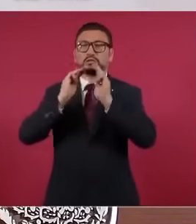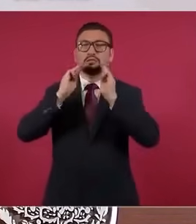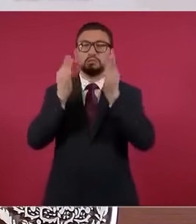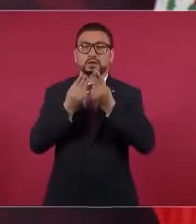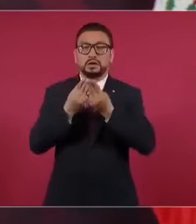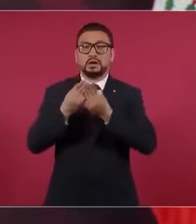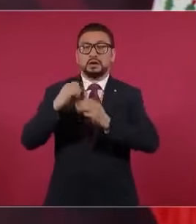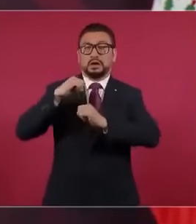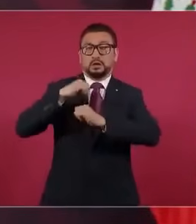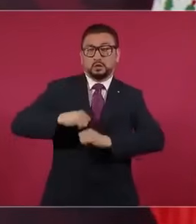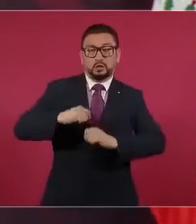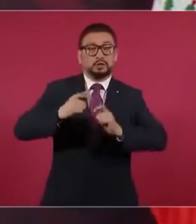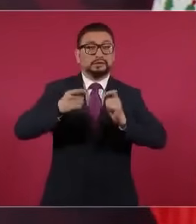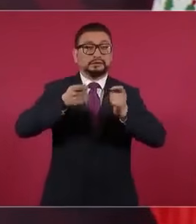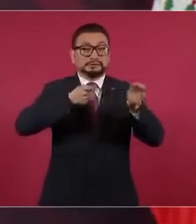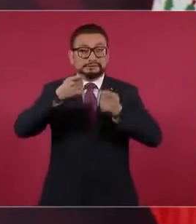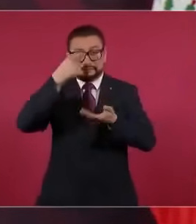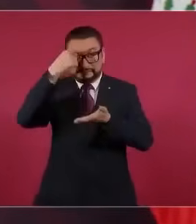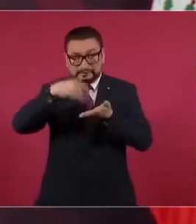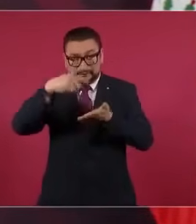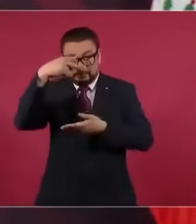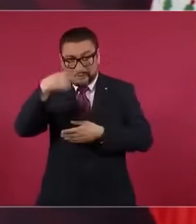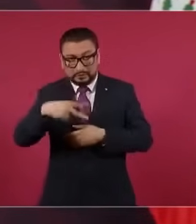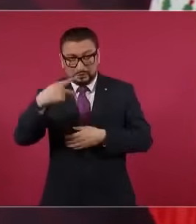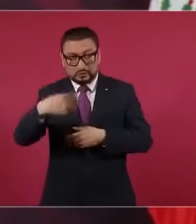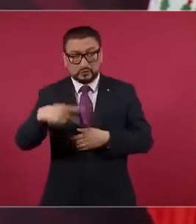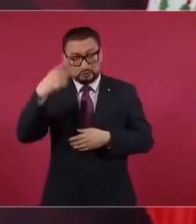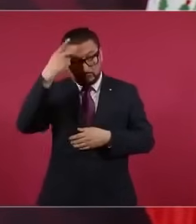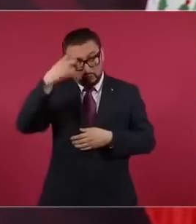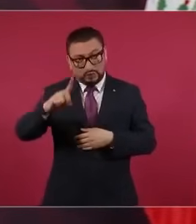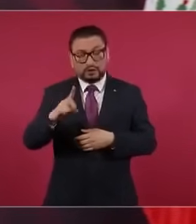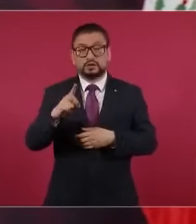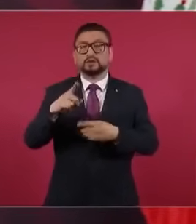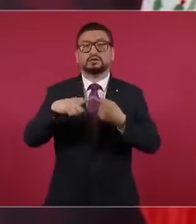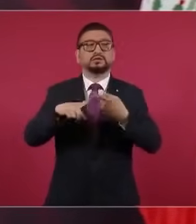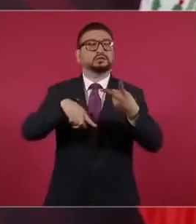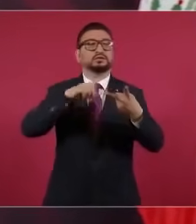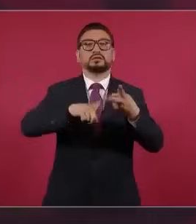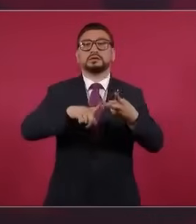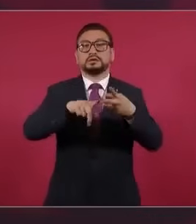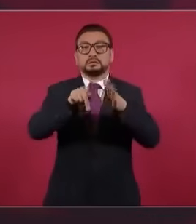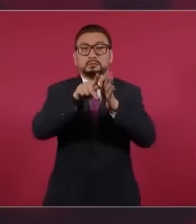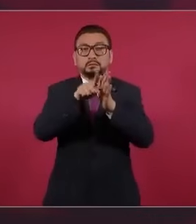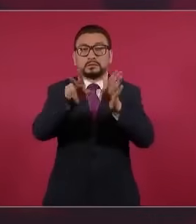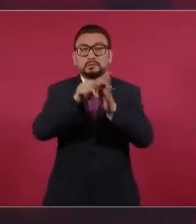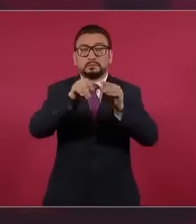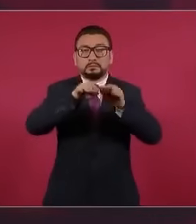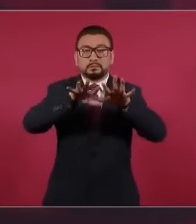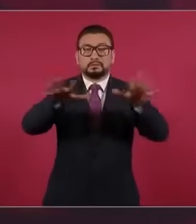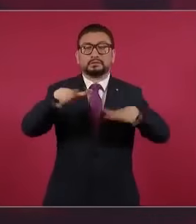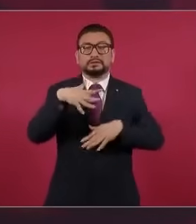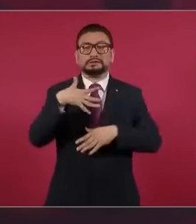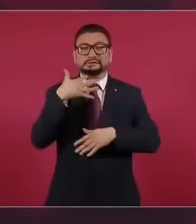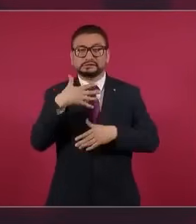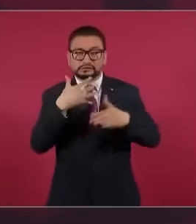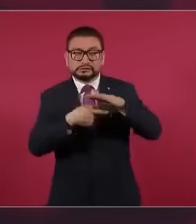dueños de México, ni la prensa vendida o alquilada,